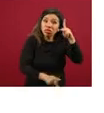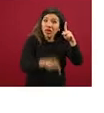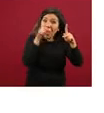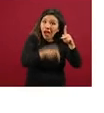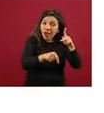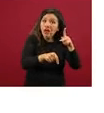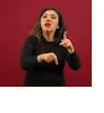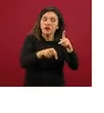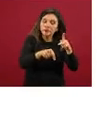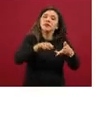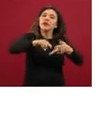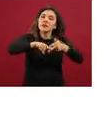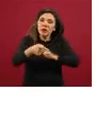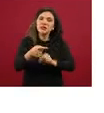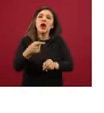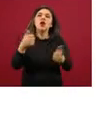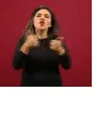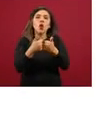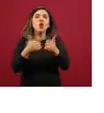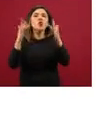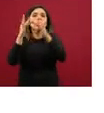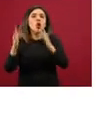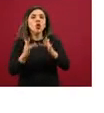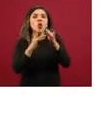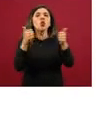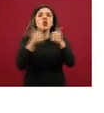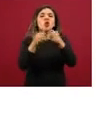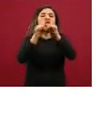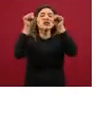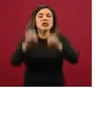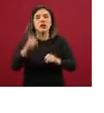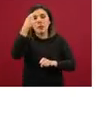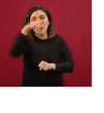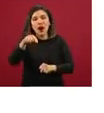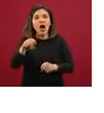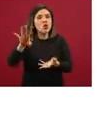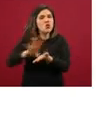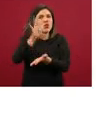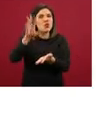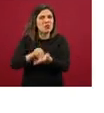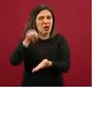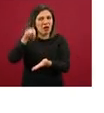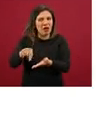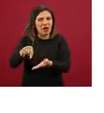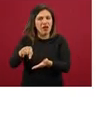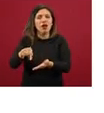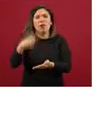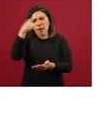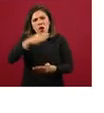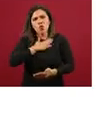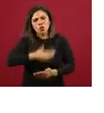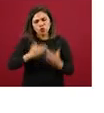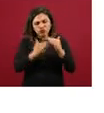pasado, de ahí conectamos al sistema integral con